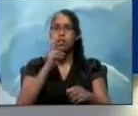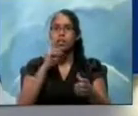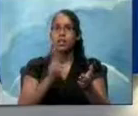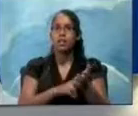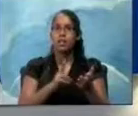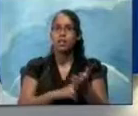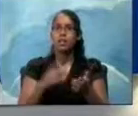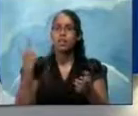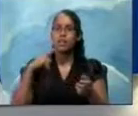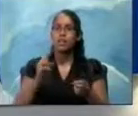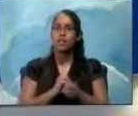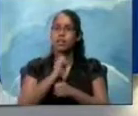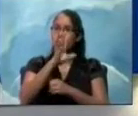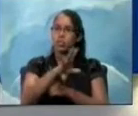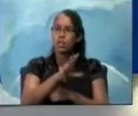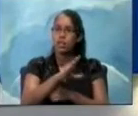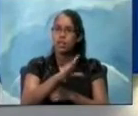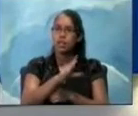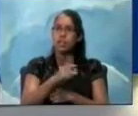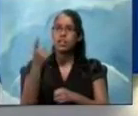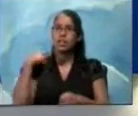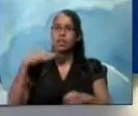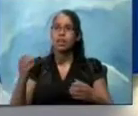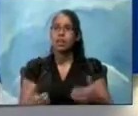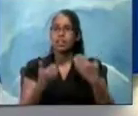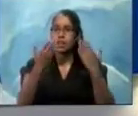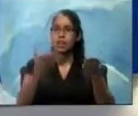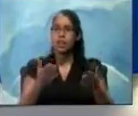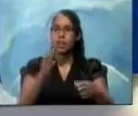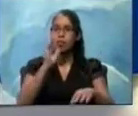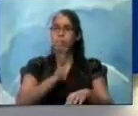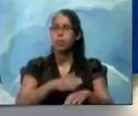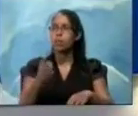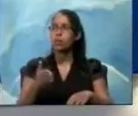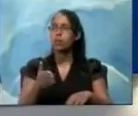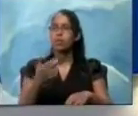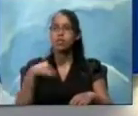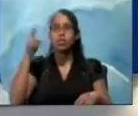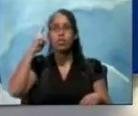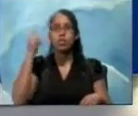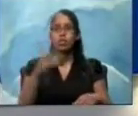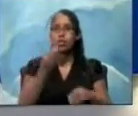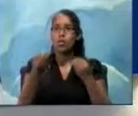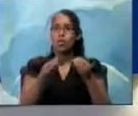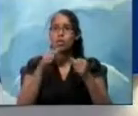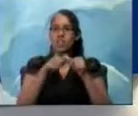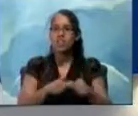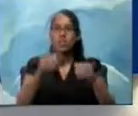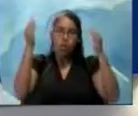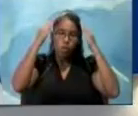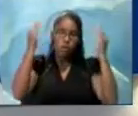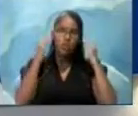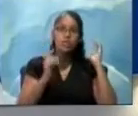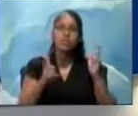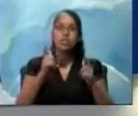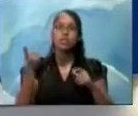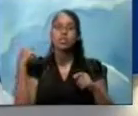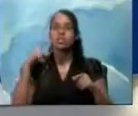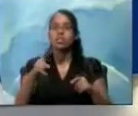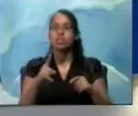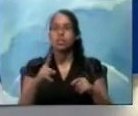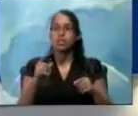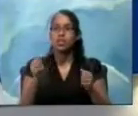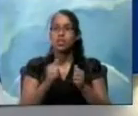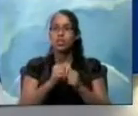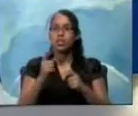tiene que soltarle, tiene que entregarle, porque yo no sé cómo quedará esa conciencia, a menos que la tenga corroída